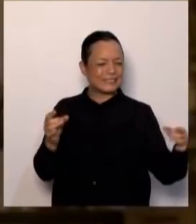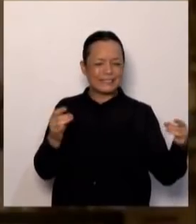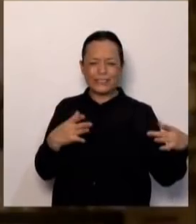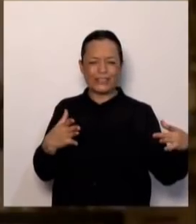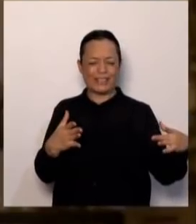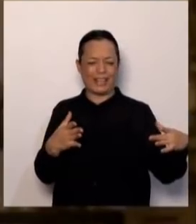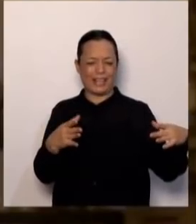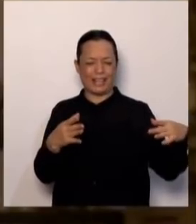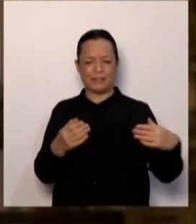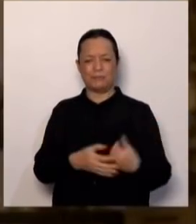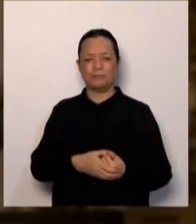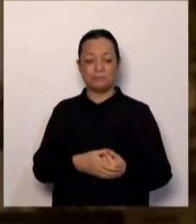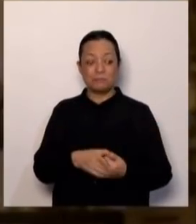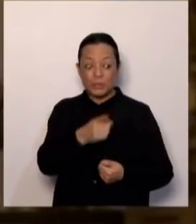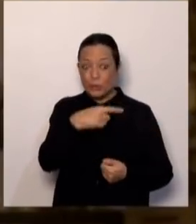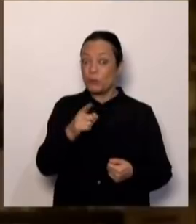pero hicieron una trenza